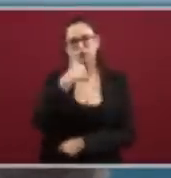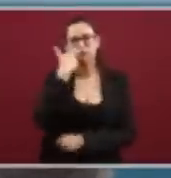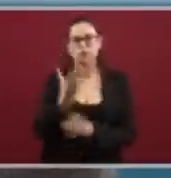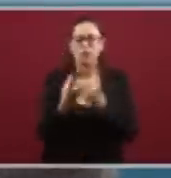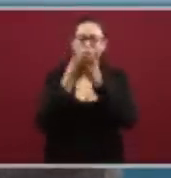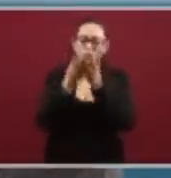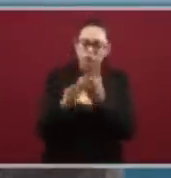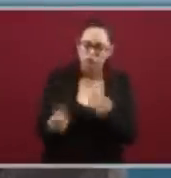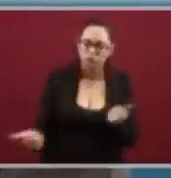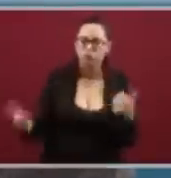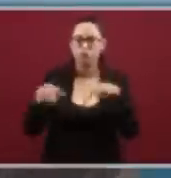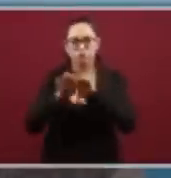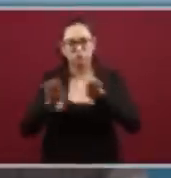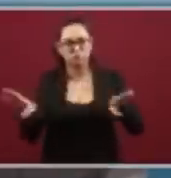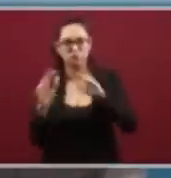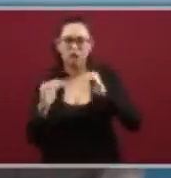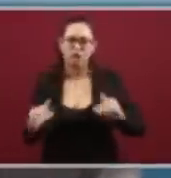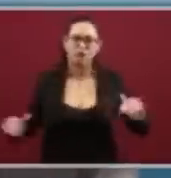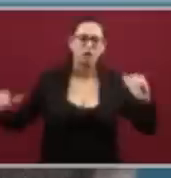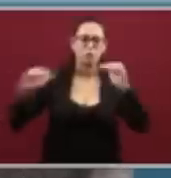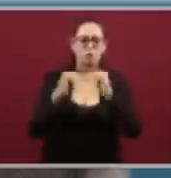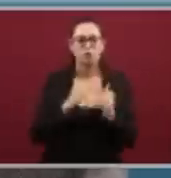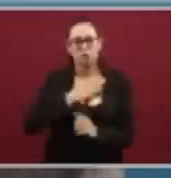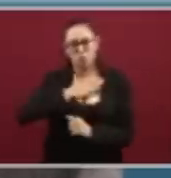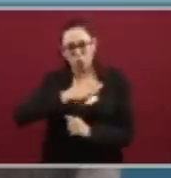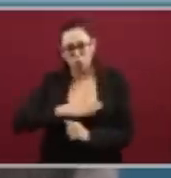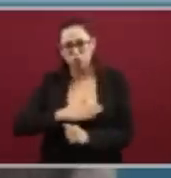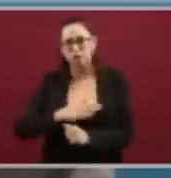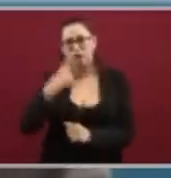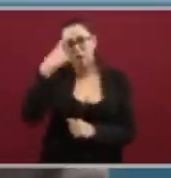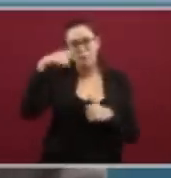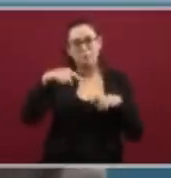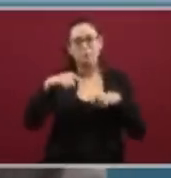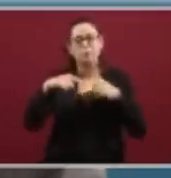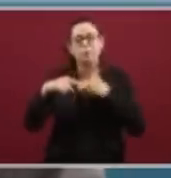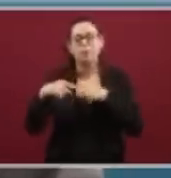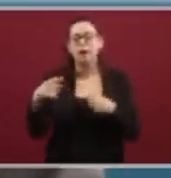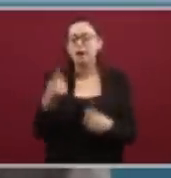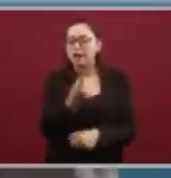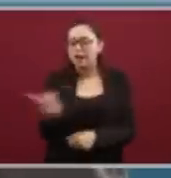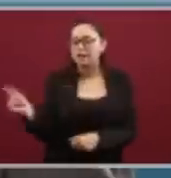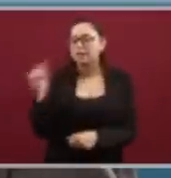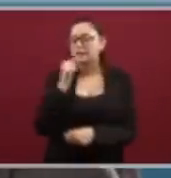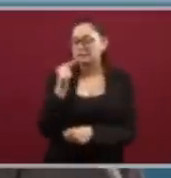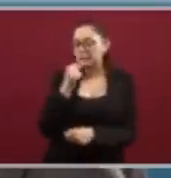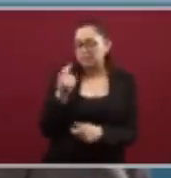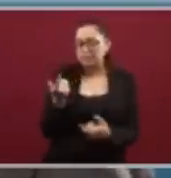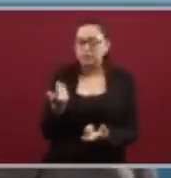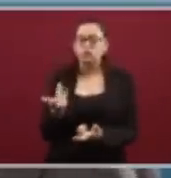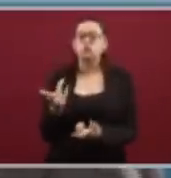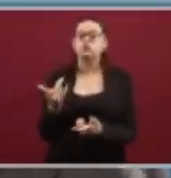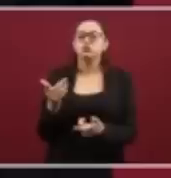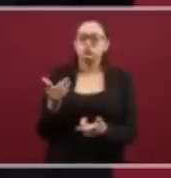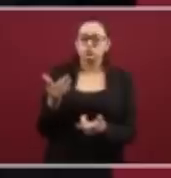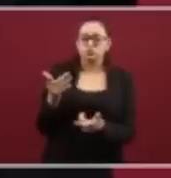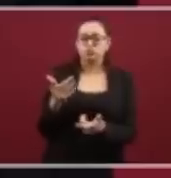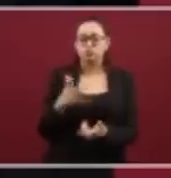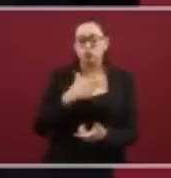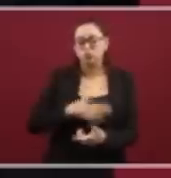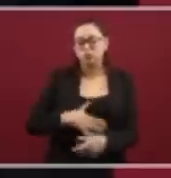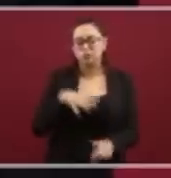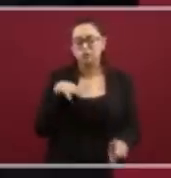justa para que se dé satisfacción no solamente a los niños sino también a los familiares que fueron